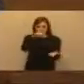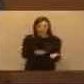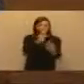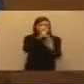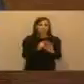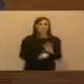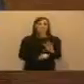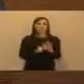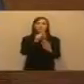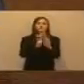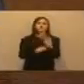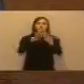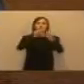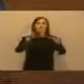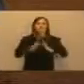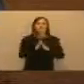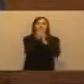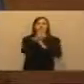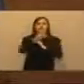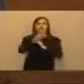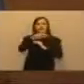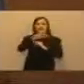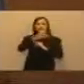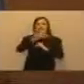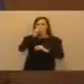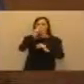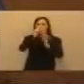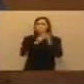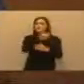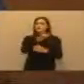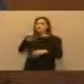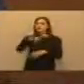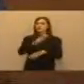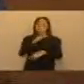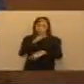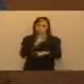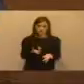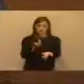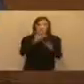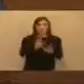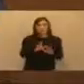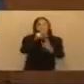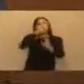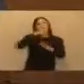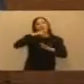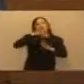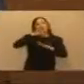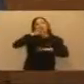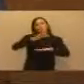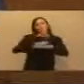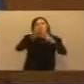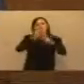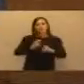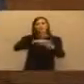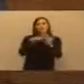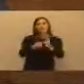las que se adquirió la empresa nacional Santa Bárbara en el año 2001, que cumpla con lo establecido en el plan de transformación de la empresa firmado en noviembre del